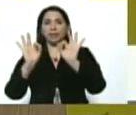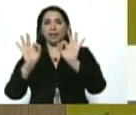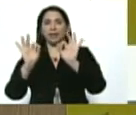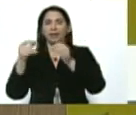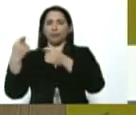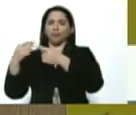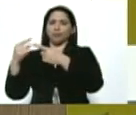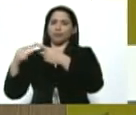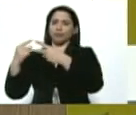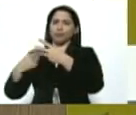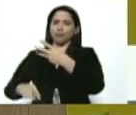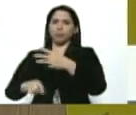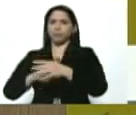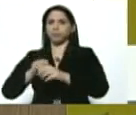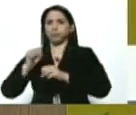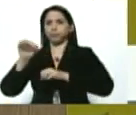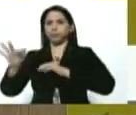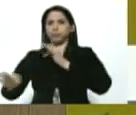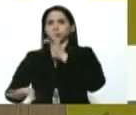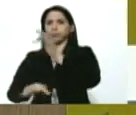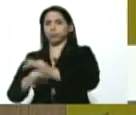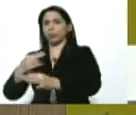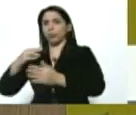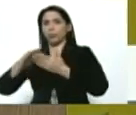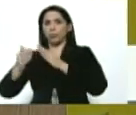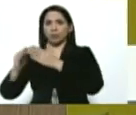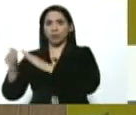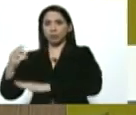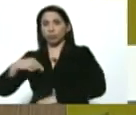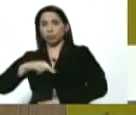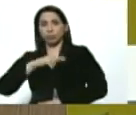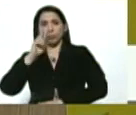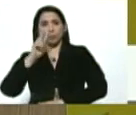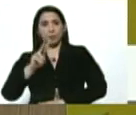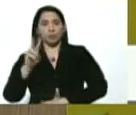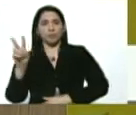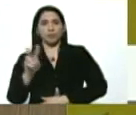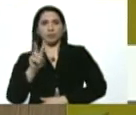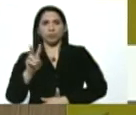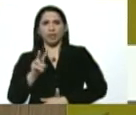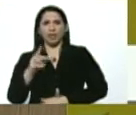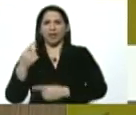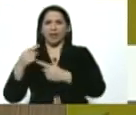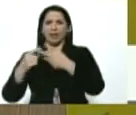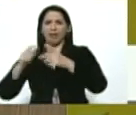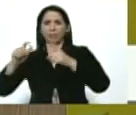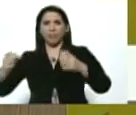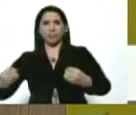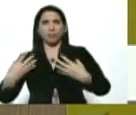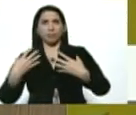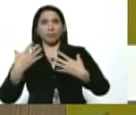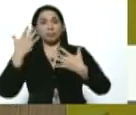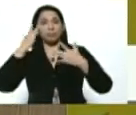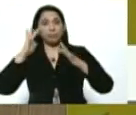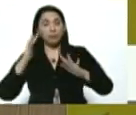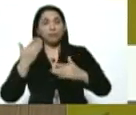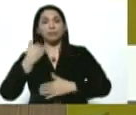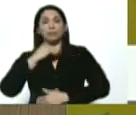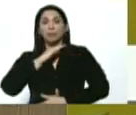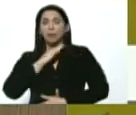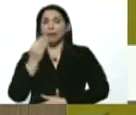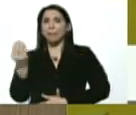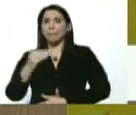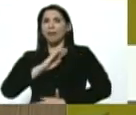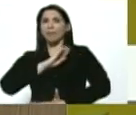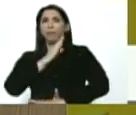de los casos de transmisión comunitaria que hemos notado en venezuela y el resto de los focos parece que es un virus bastante más